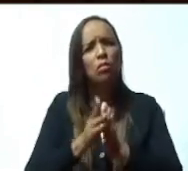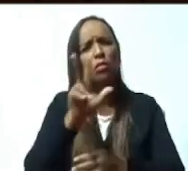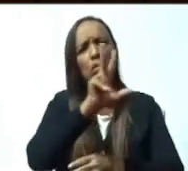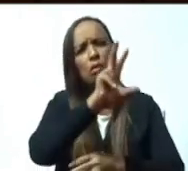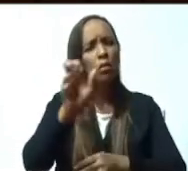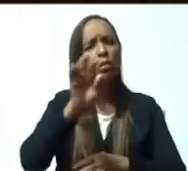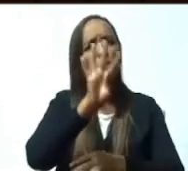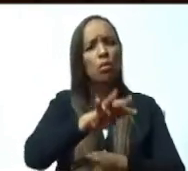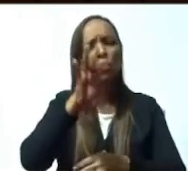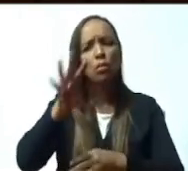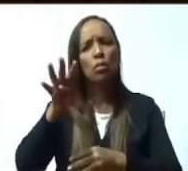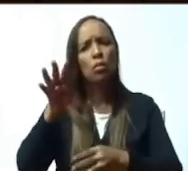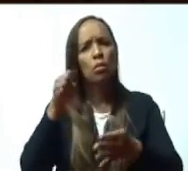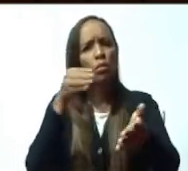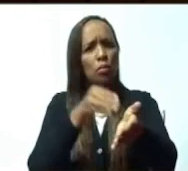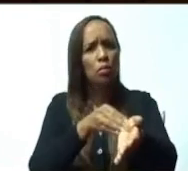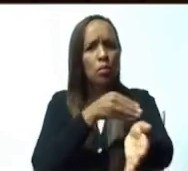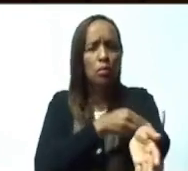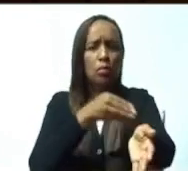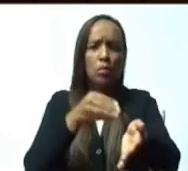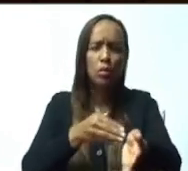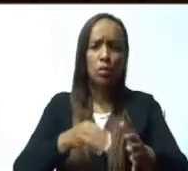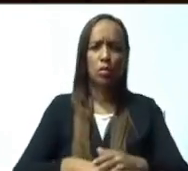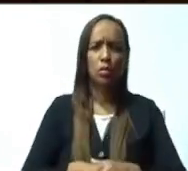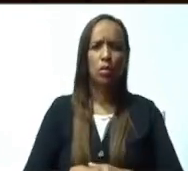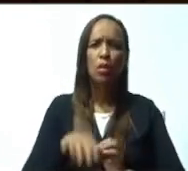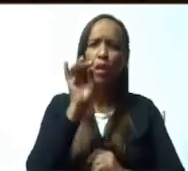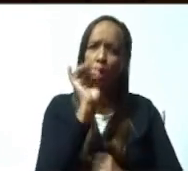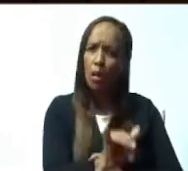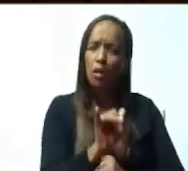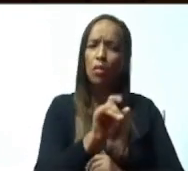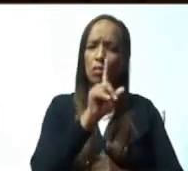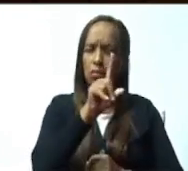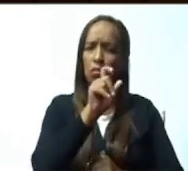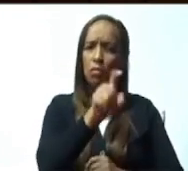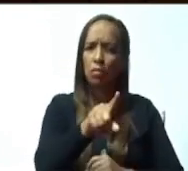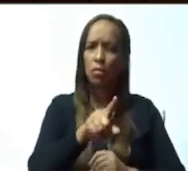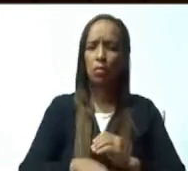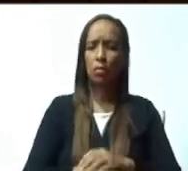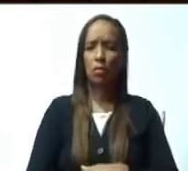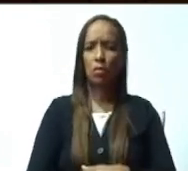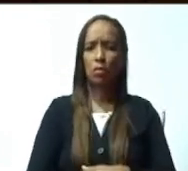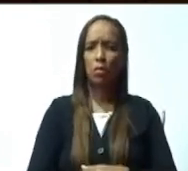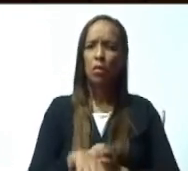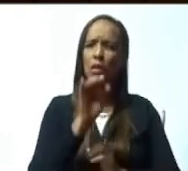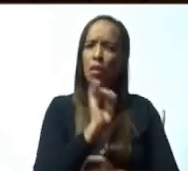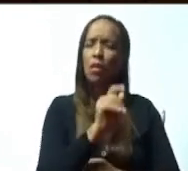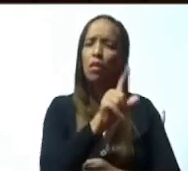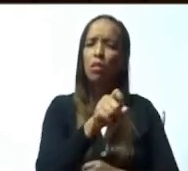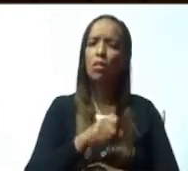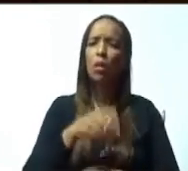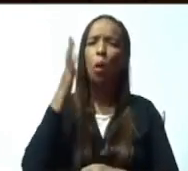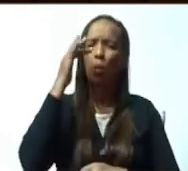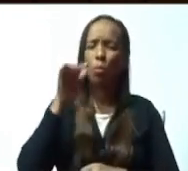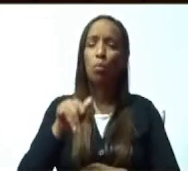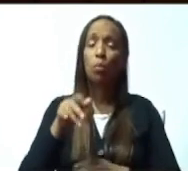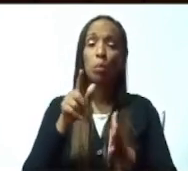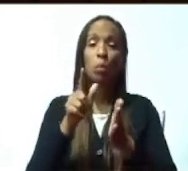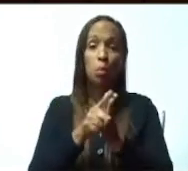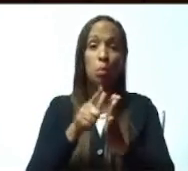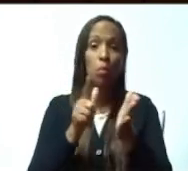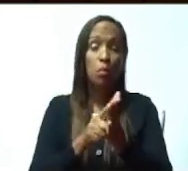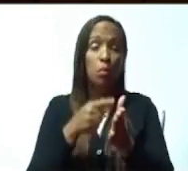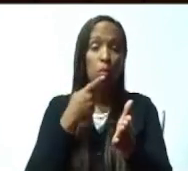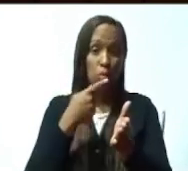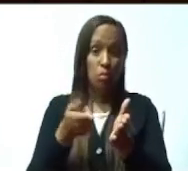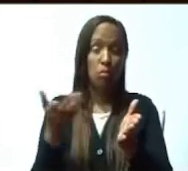millones? Eso teníamos que estarnos preguntando. Porque la ley hay que aprobarla, porque está en el presupuesto. Y no aprobar la